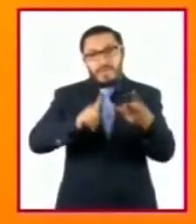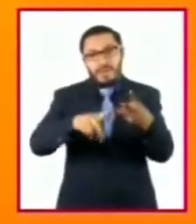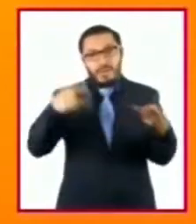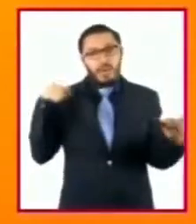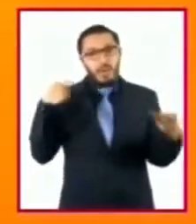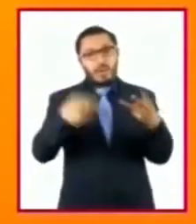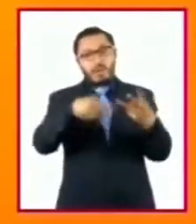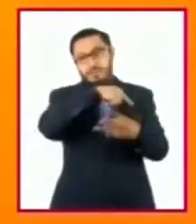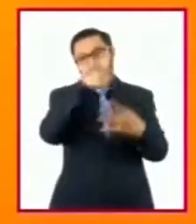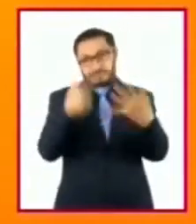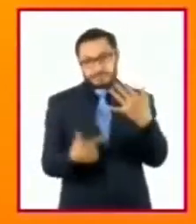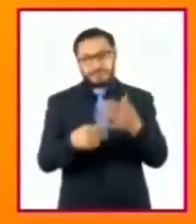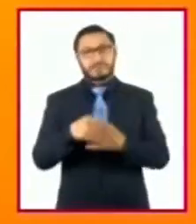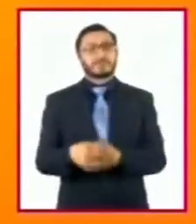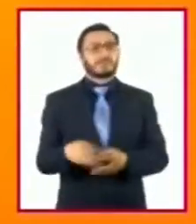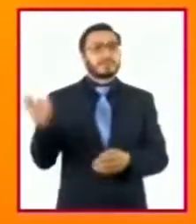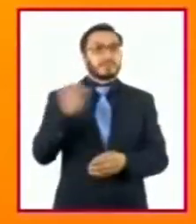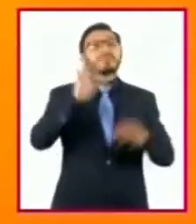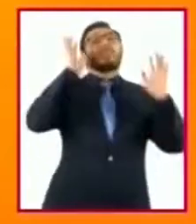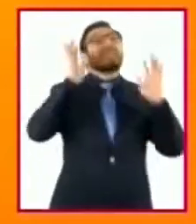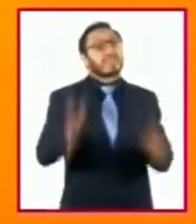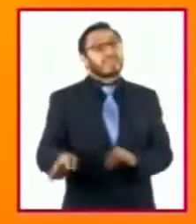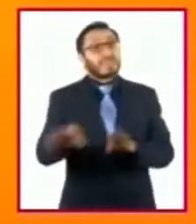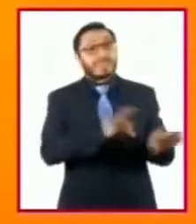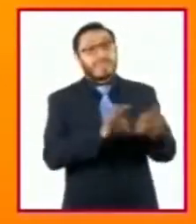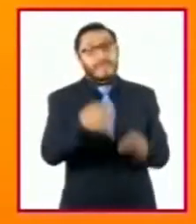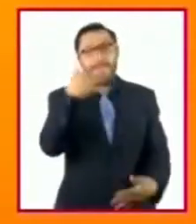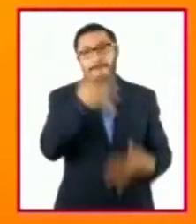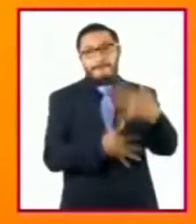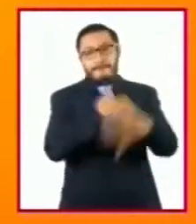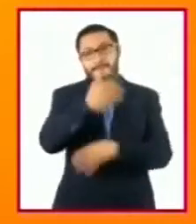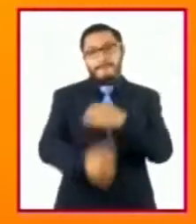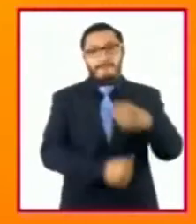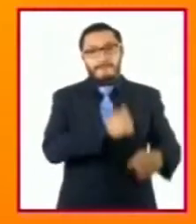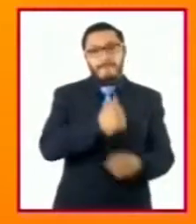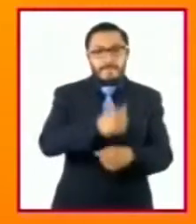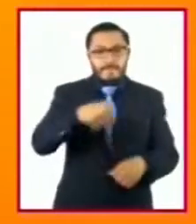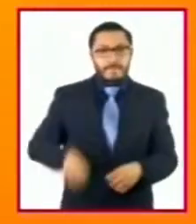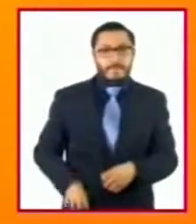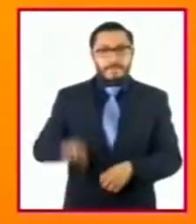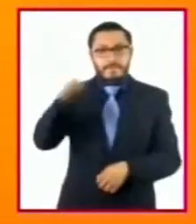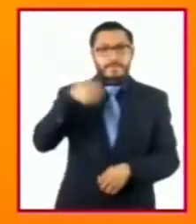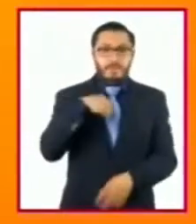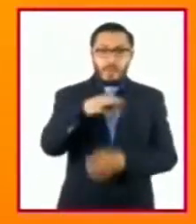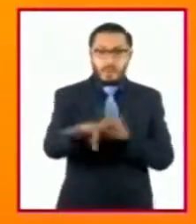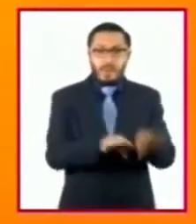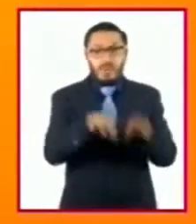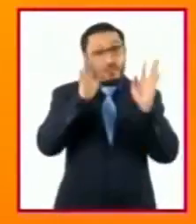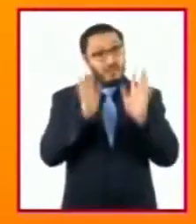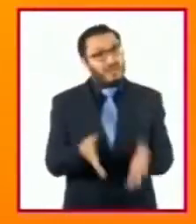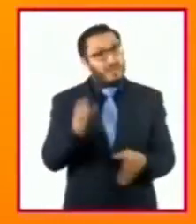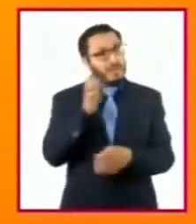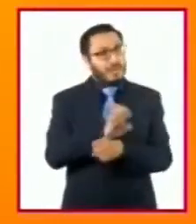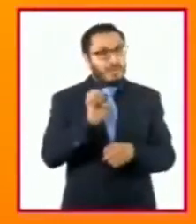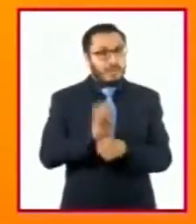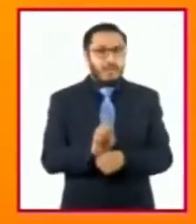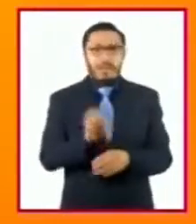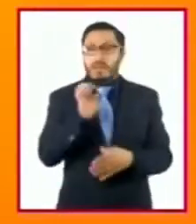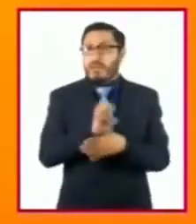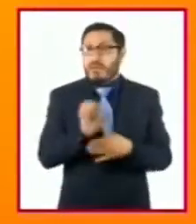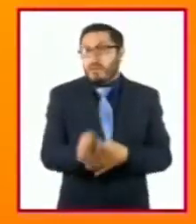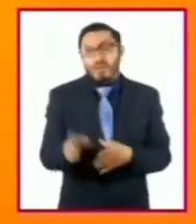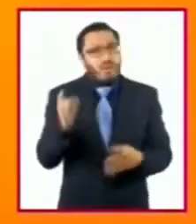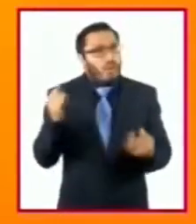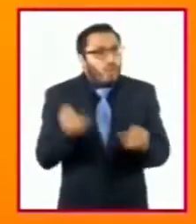etc. Si además ya trabajo, si a los 15 años estoy trabajando, por supuesto que ahí también me doy cuenta cuáles son las habilidades